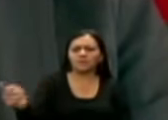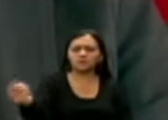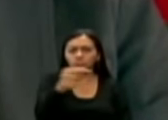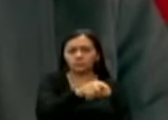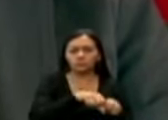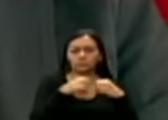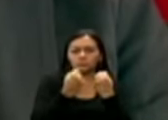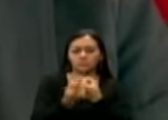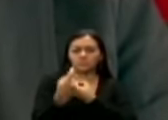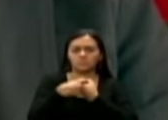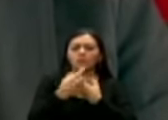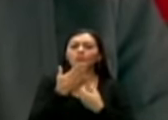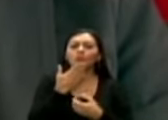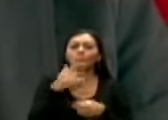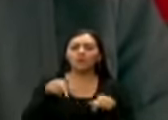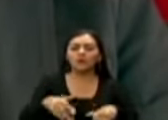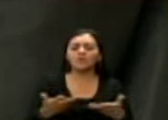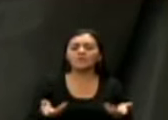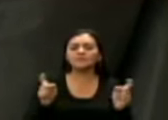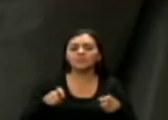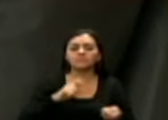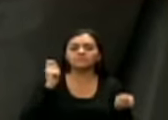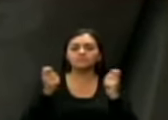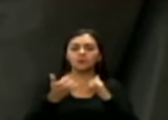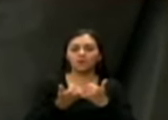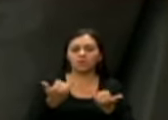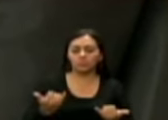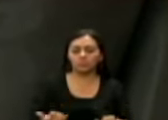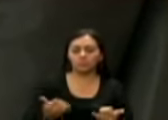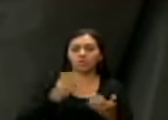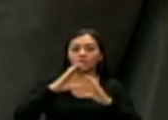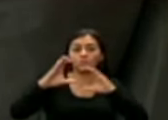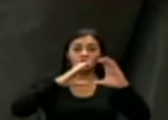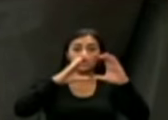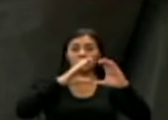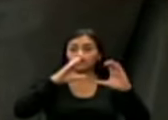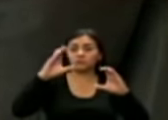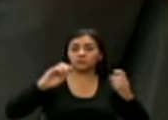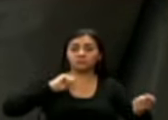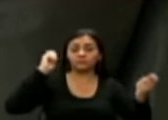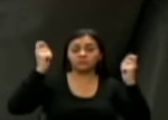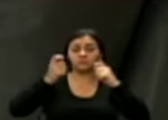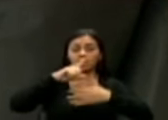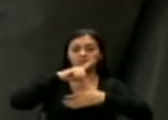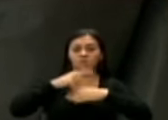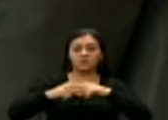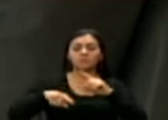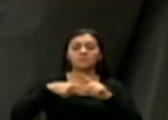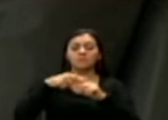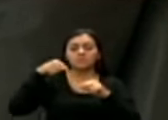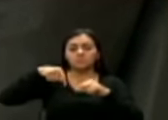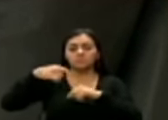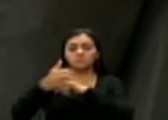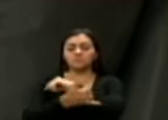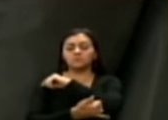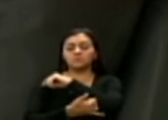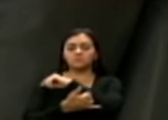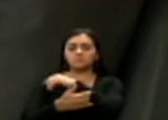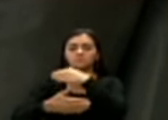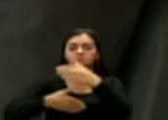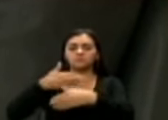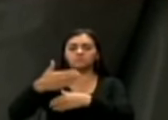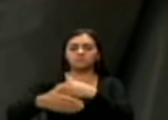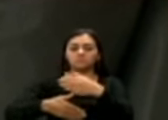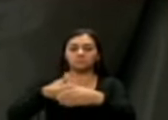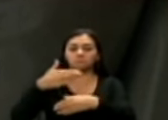en esos medios. ¿Cómo está cambiando la relación de los medios de comunicación en América Latina y sobre todo en estos países